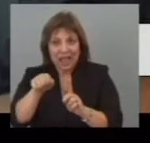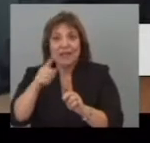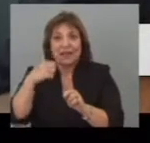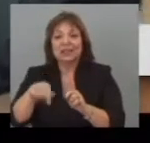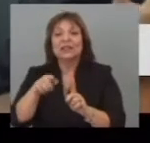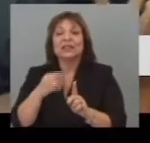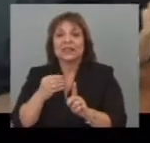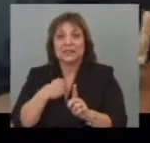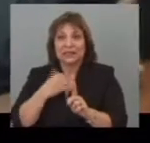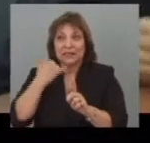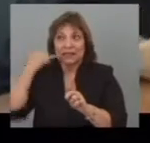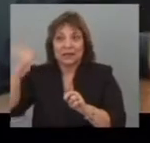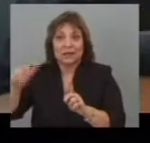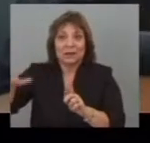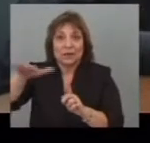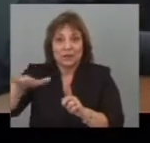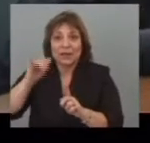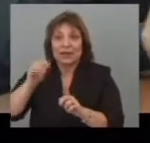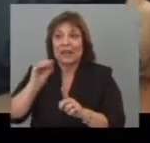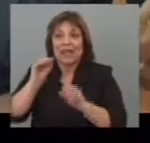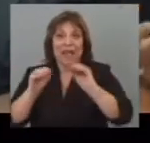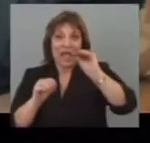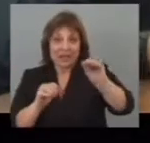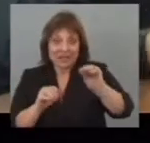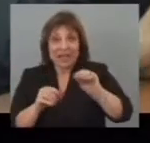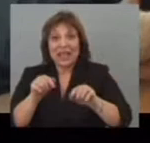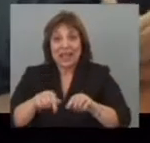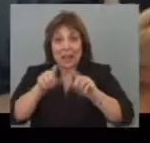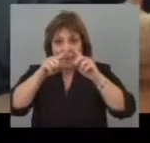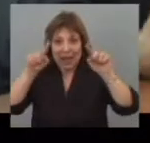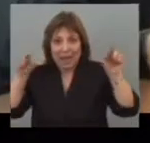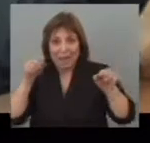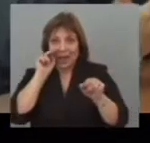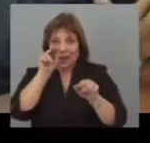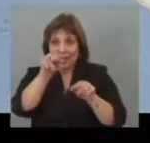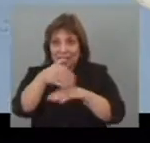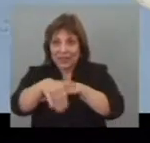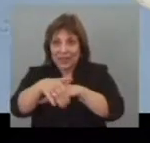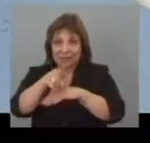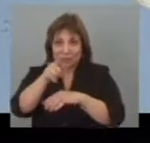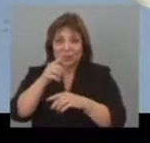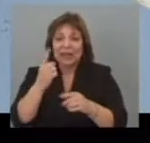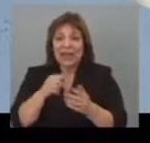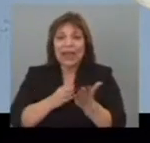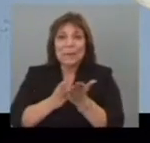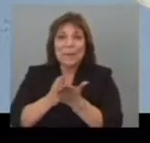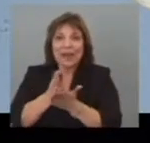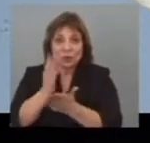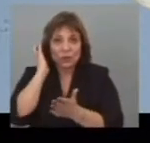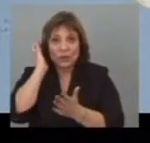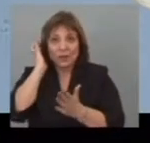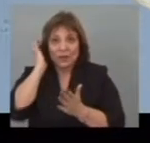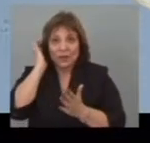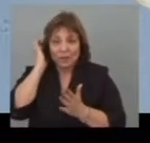hacemos nosotros es llamar al ofensor por un lado y llamar a la víctima por otro. Y en el mapa visualizamos la dirección, la trayectoria de cada uno de nosotros. Hacemos